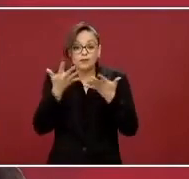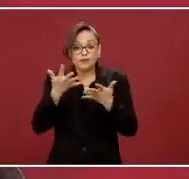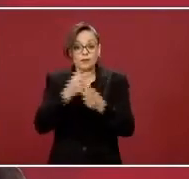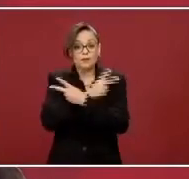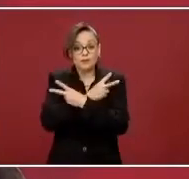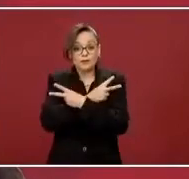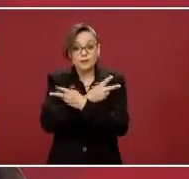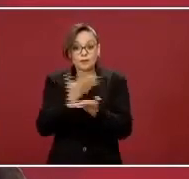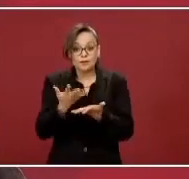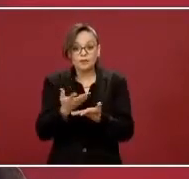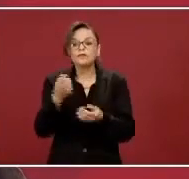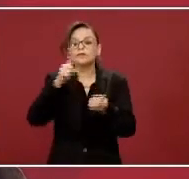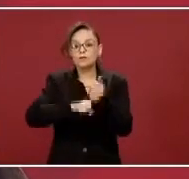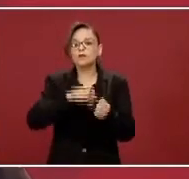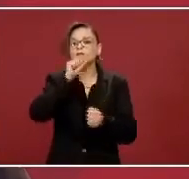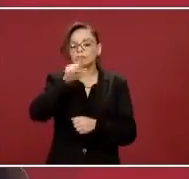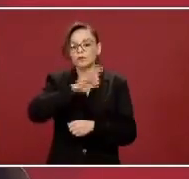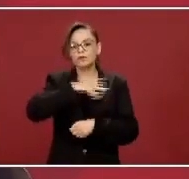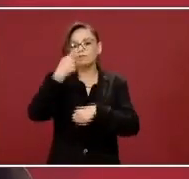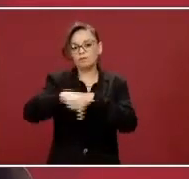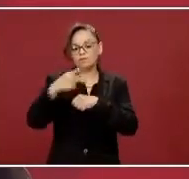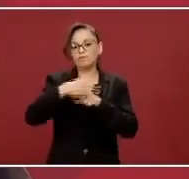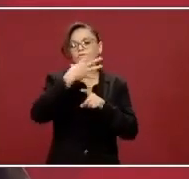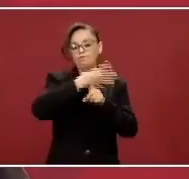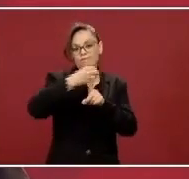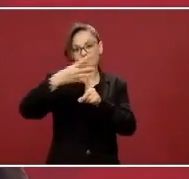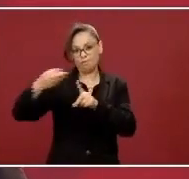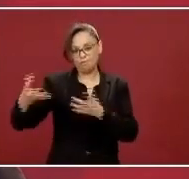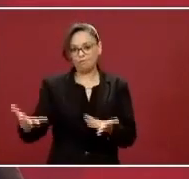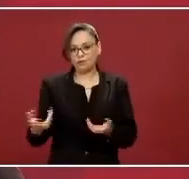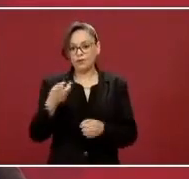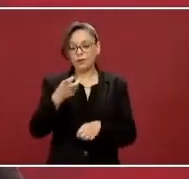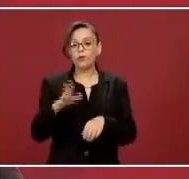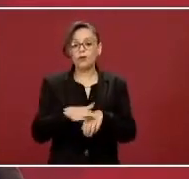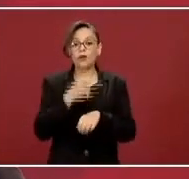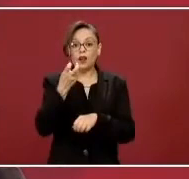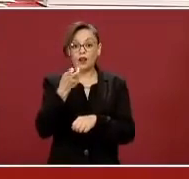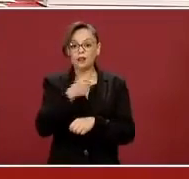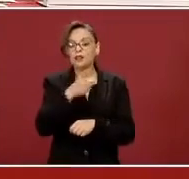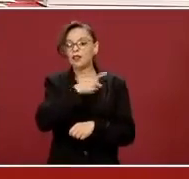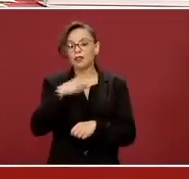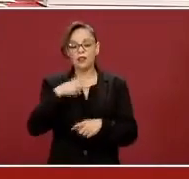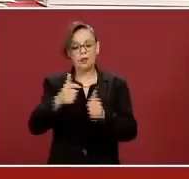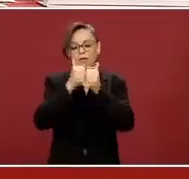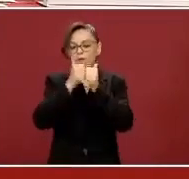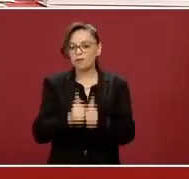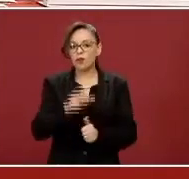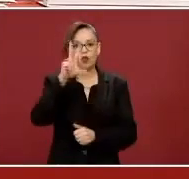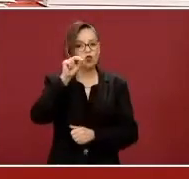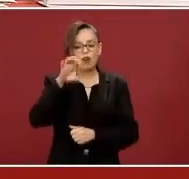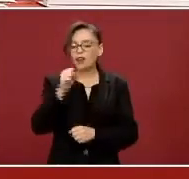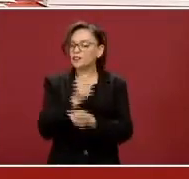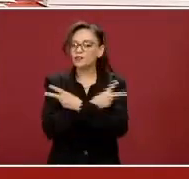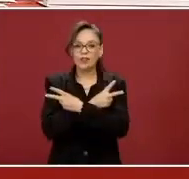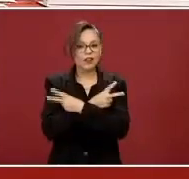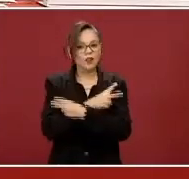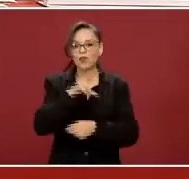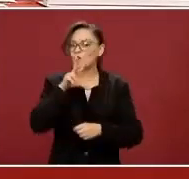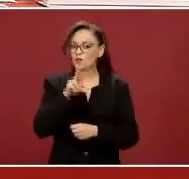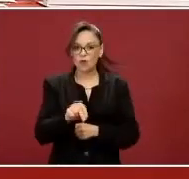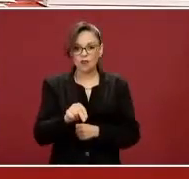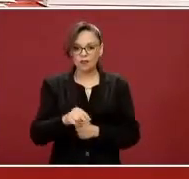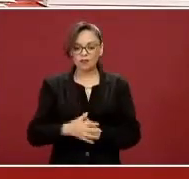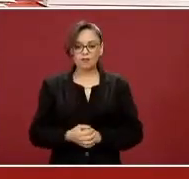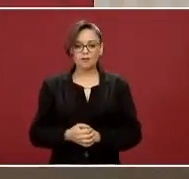vamos a dañarnos todas y todos, incluido usted que quería tomar vacaciones. No son vacaciones. Y lo segundo es